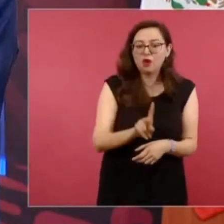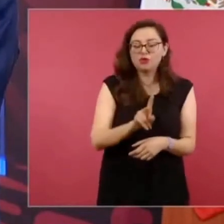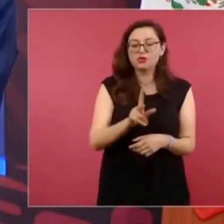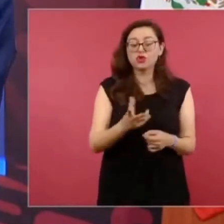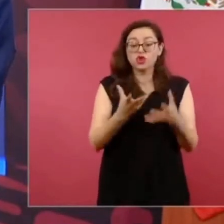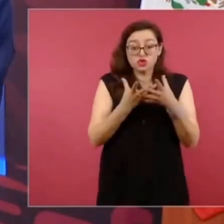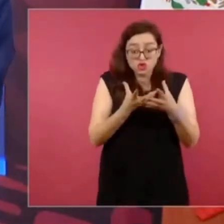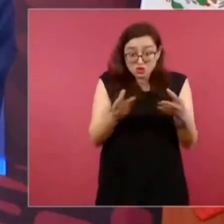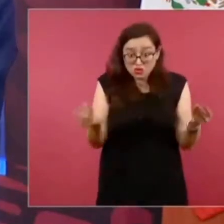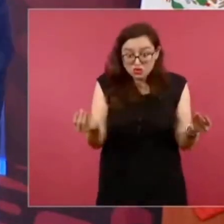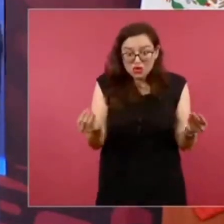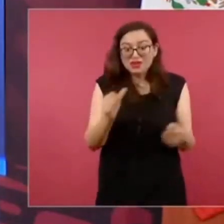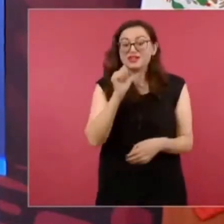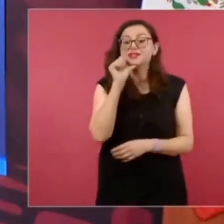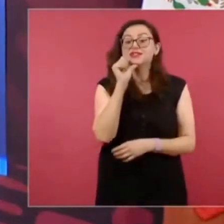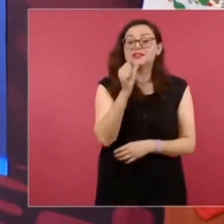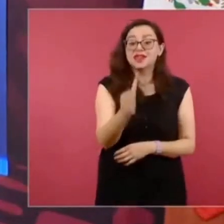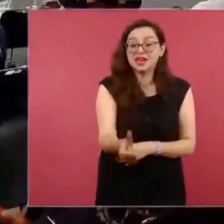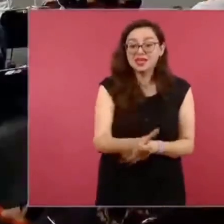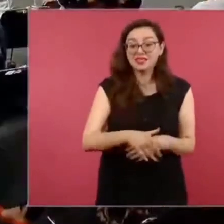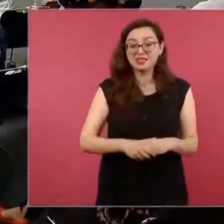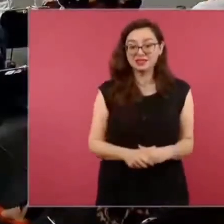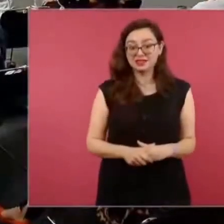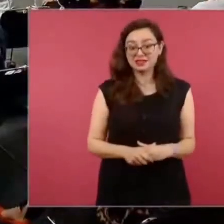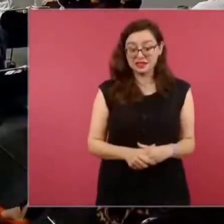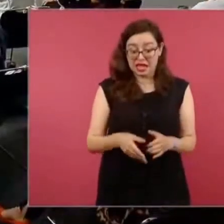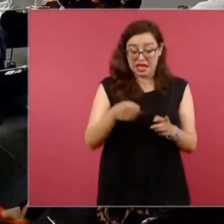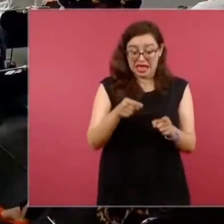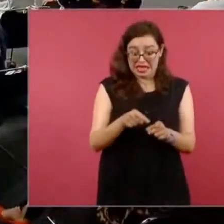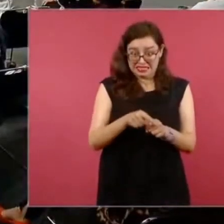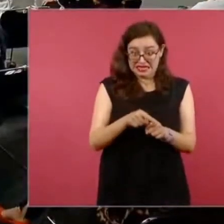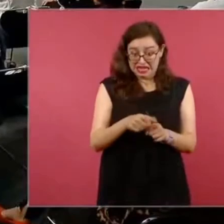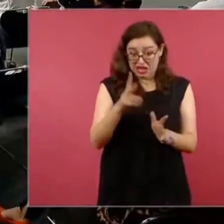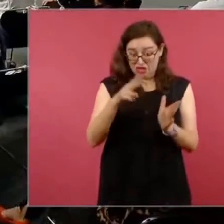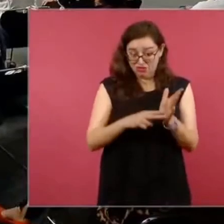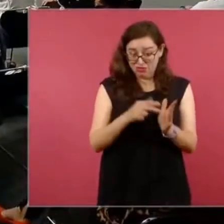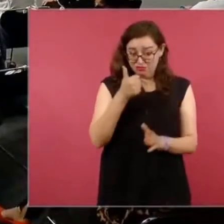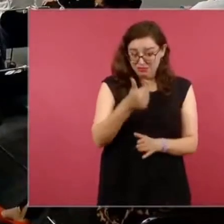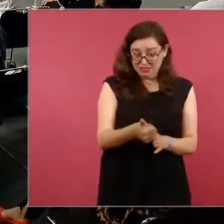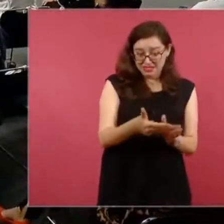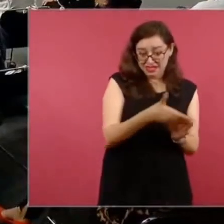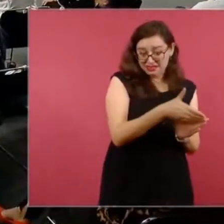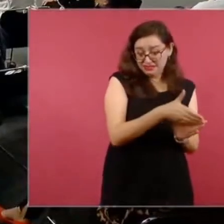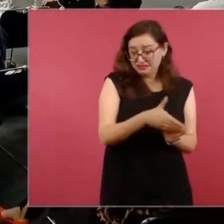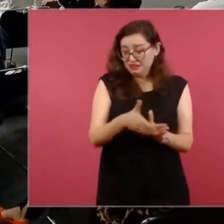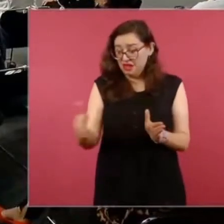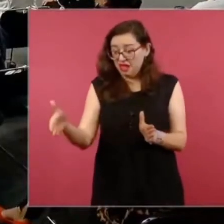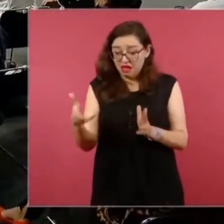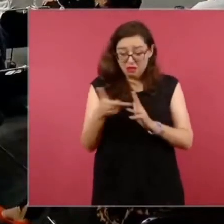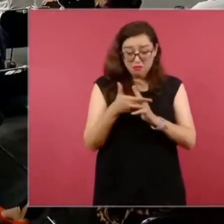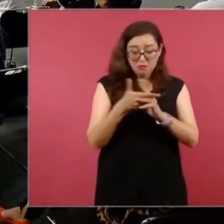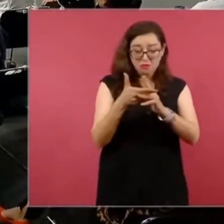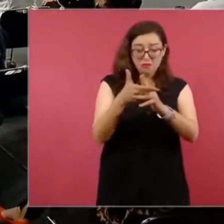A partir de ahí, y se puede probar de cómo se incrementaron los homicidios.